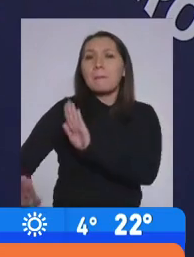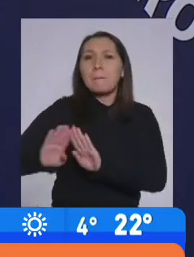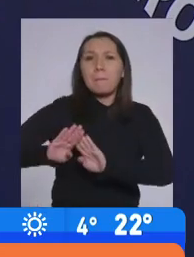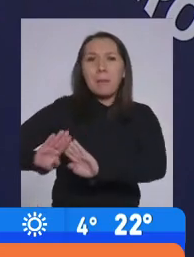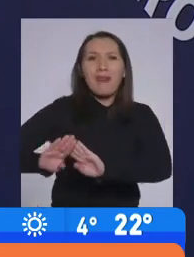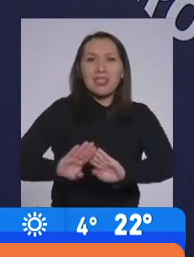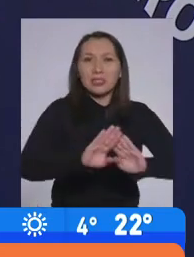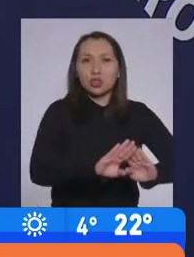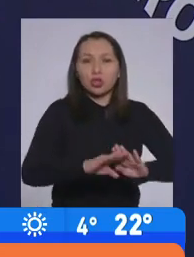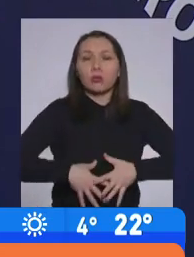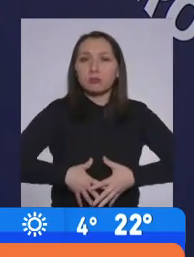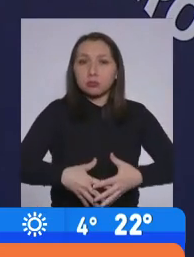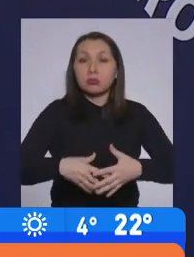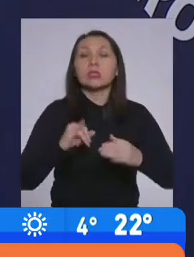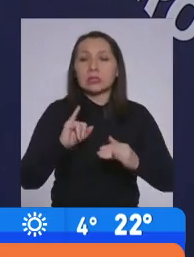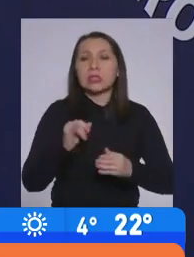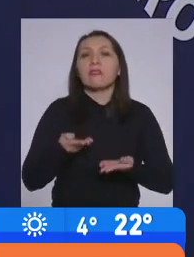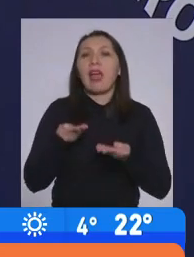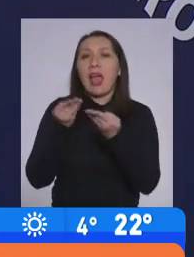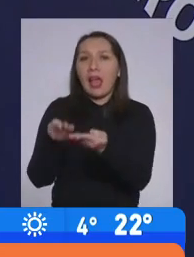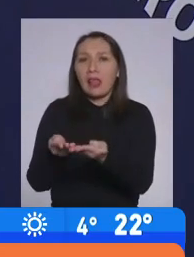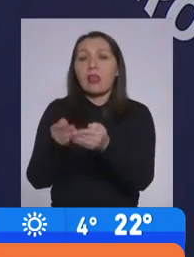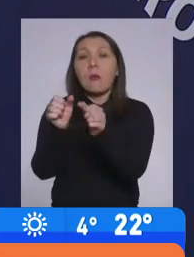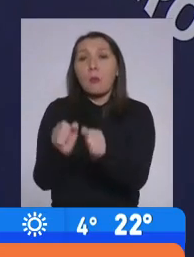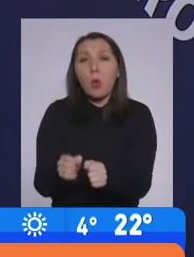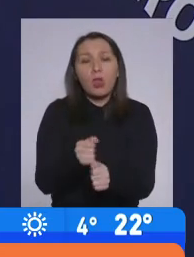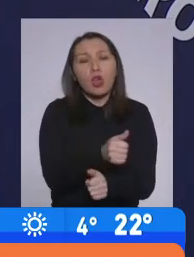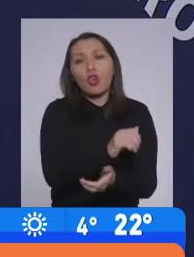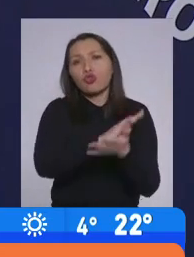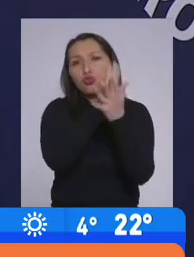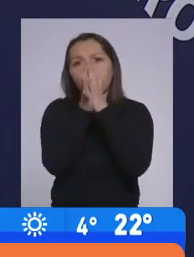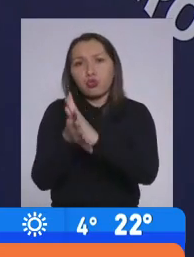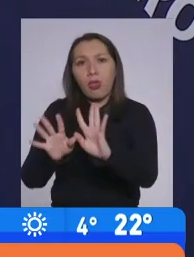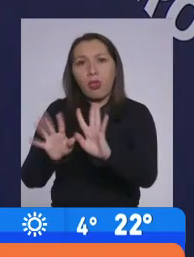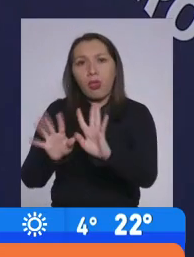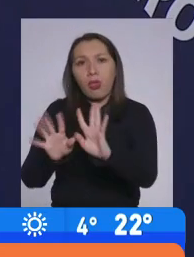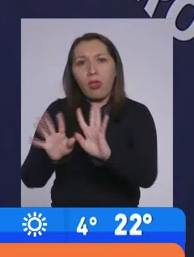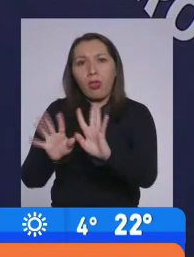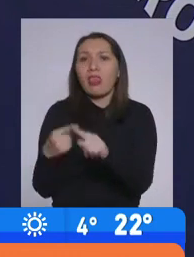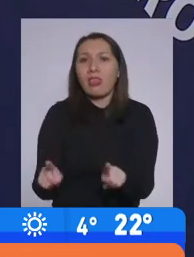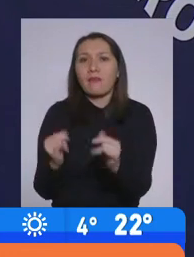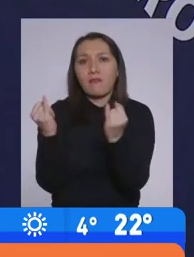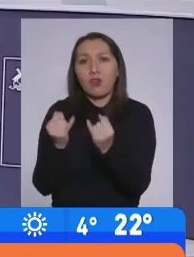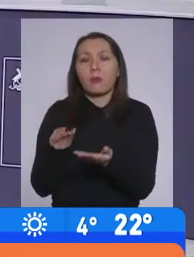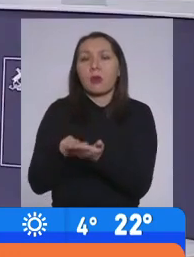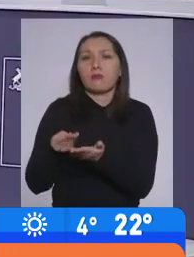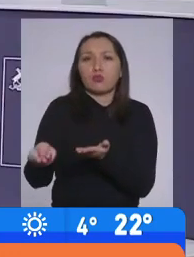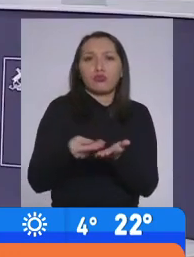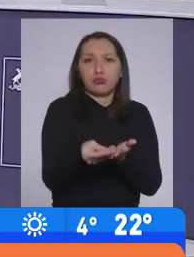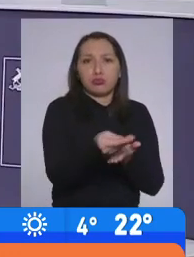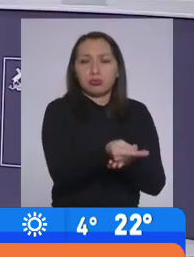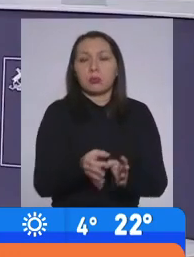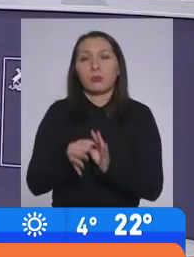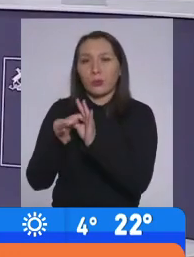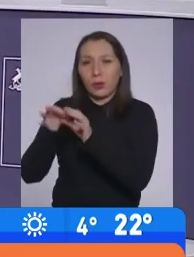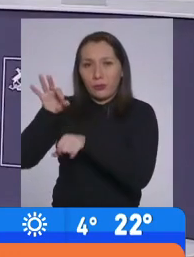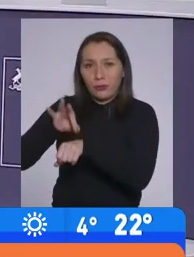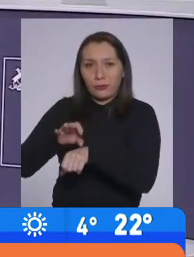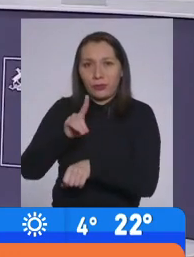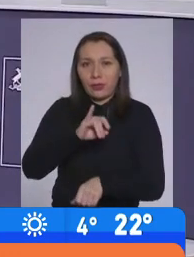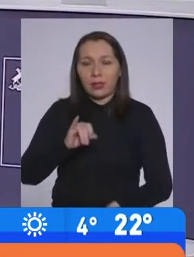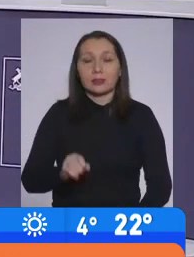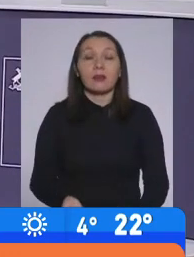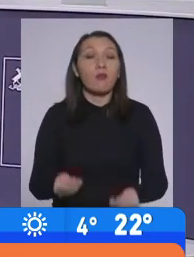lo cual lo va a hacer entrega para que se pueda disponer a todas las familias a través de los distintos mecanismos muchas gracias